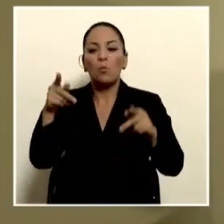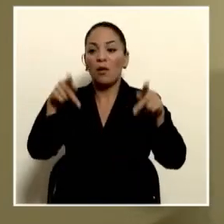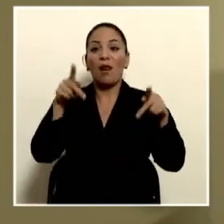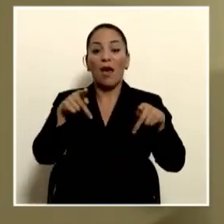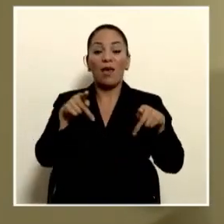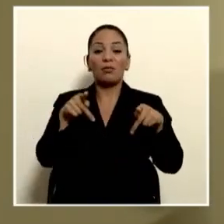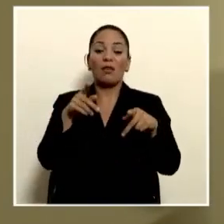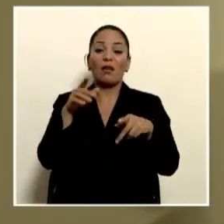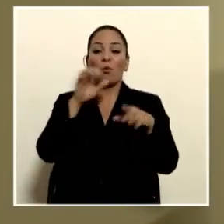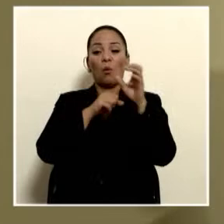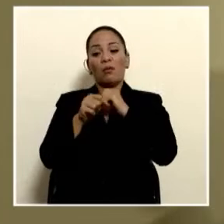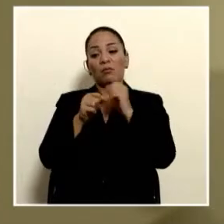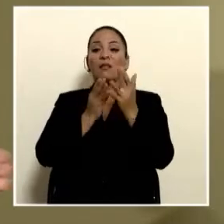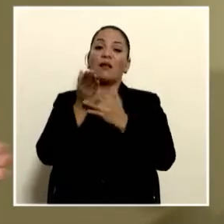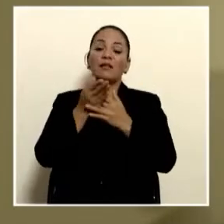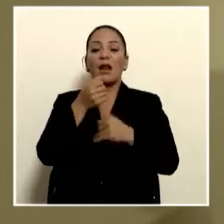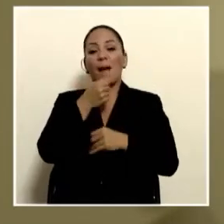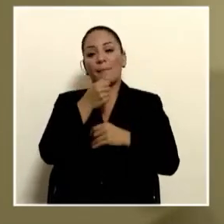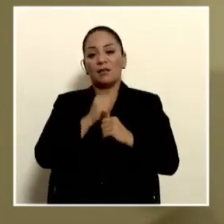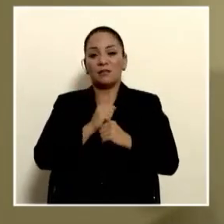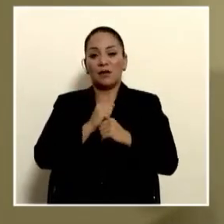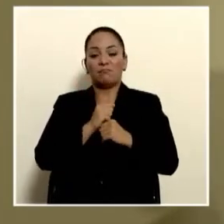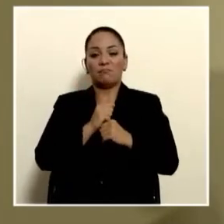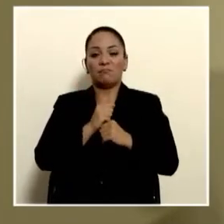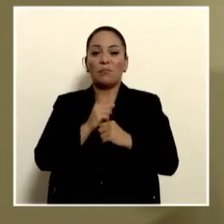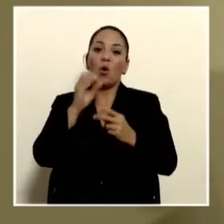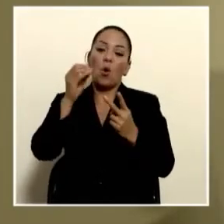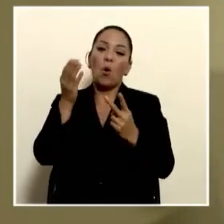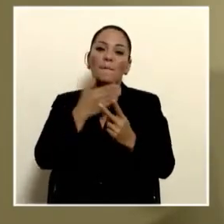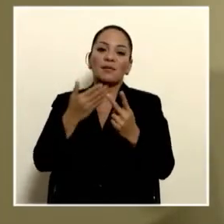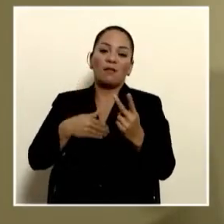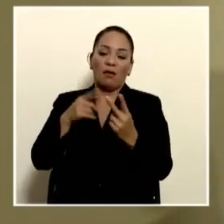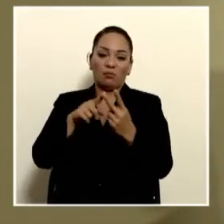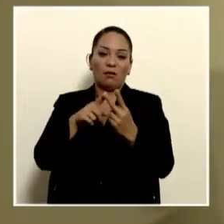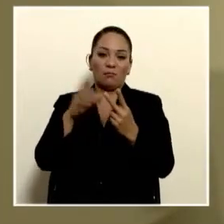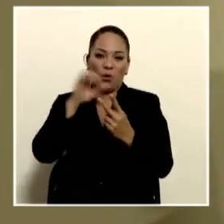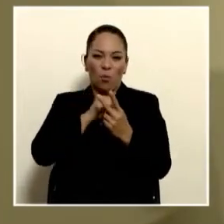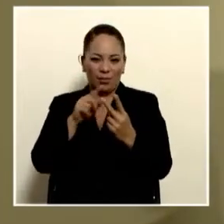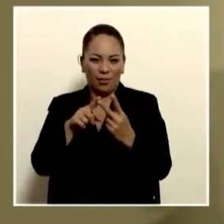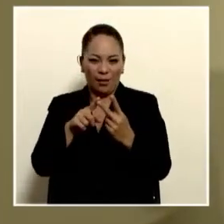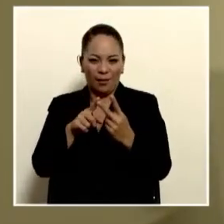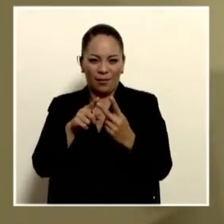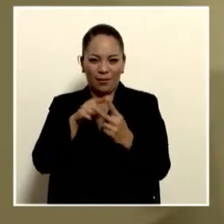la prensa o las saben por medio del presidente de la República.